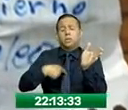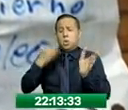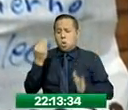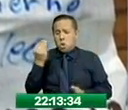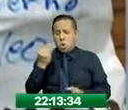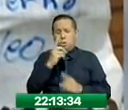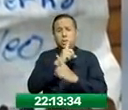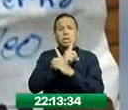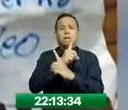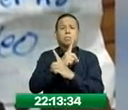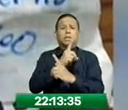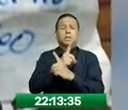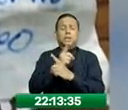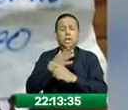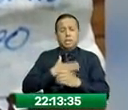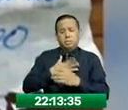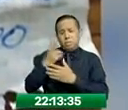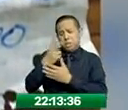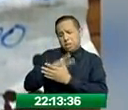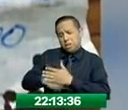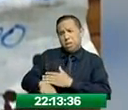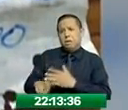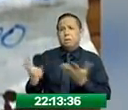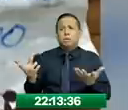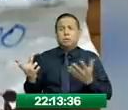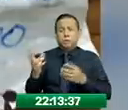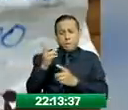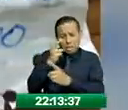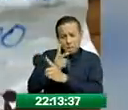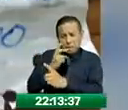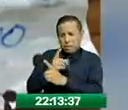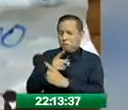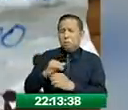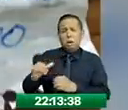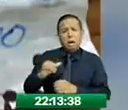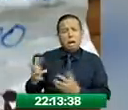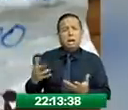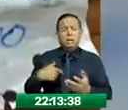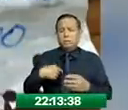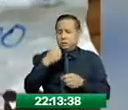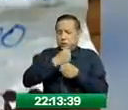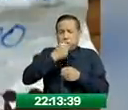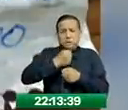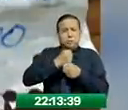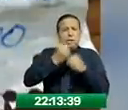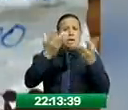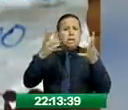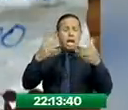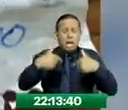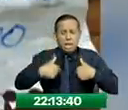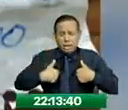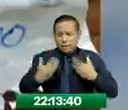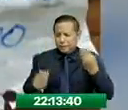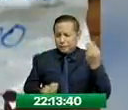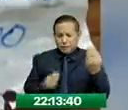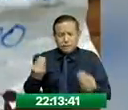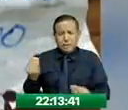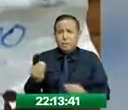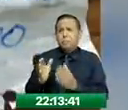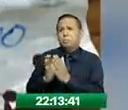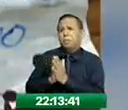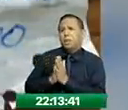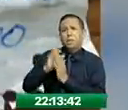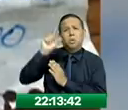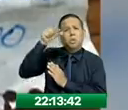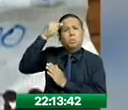discapacidad tengo mi hijo y mi esposa que tiene discapacidad no tengo empleo y por tal razón pido a mi gobierno me ayude